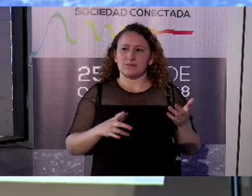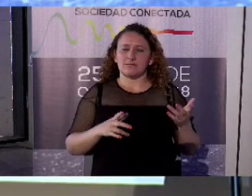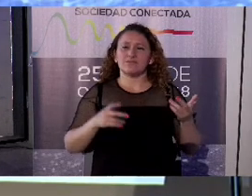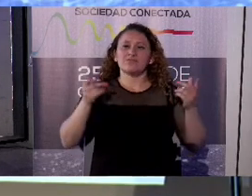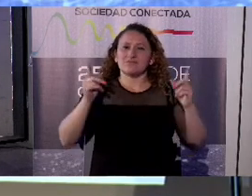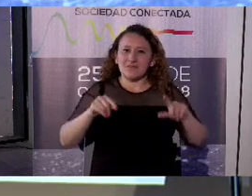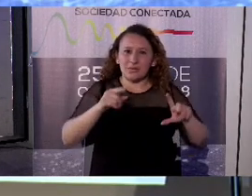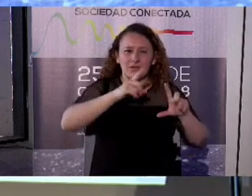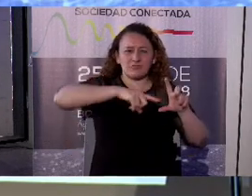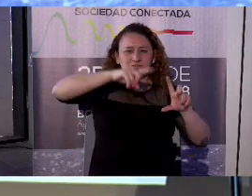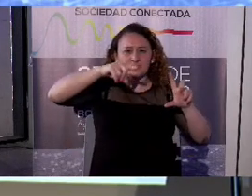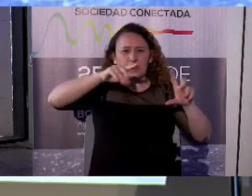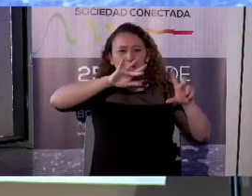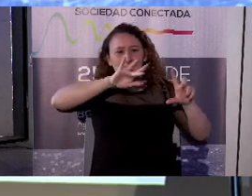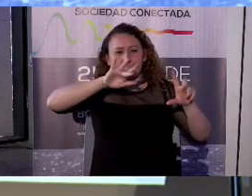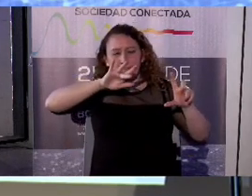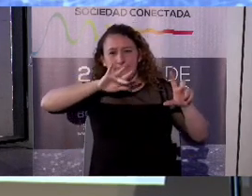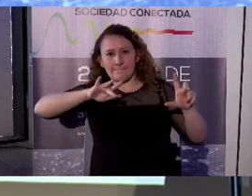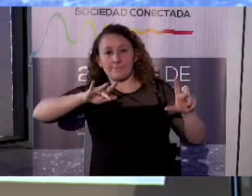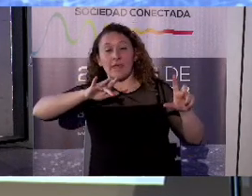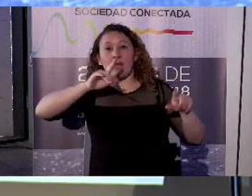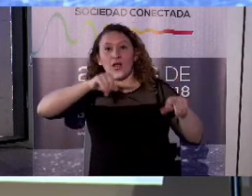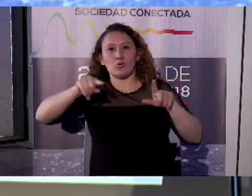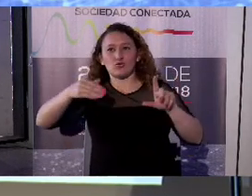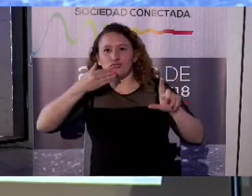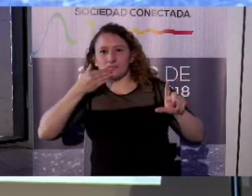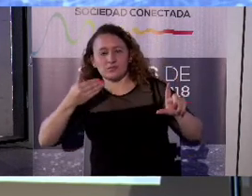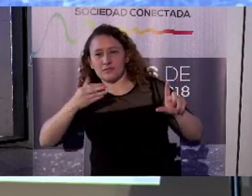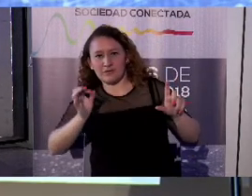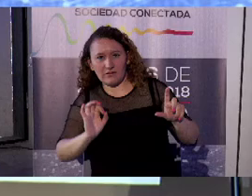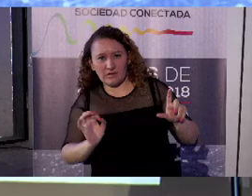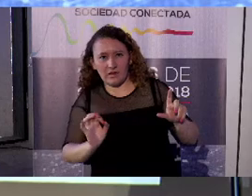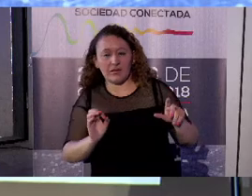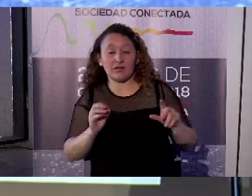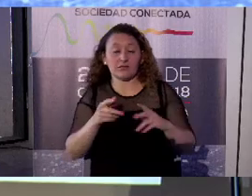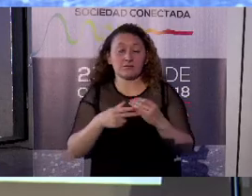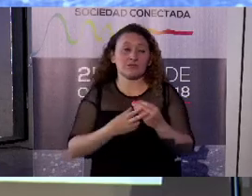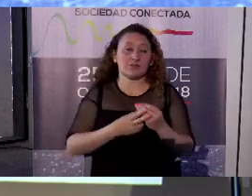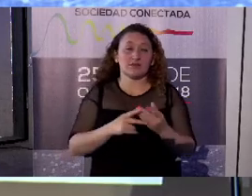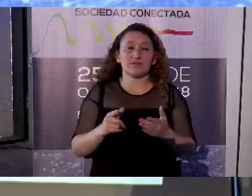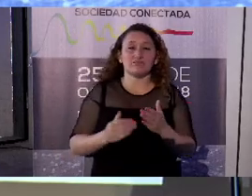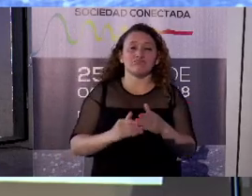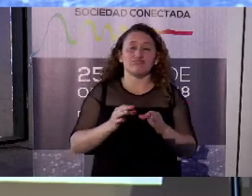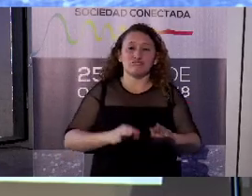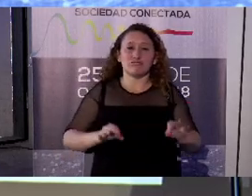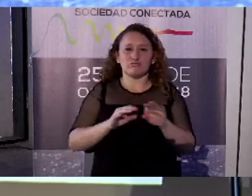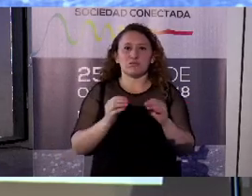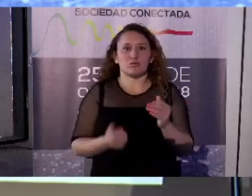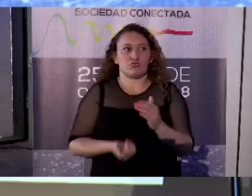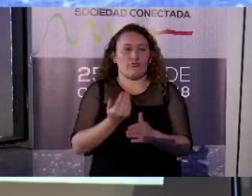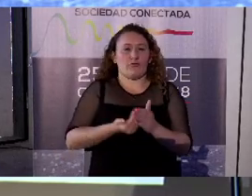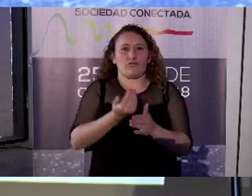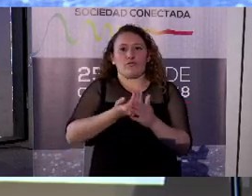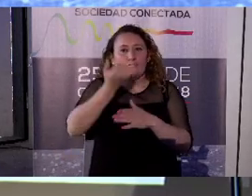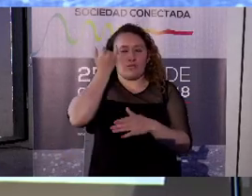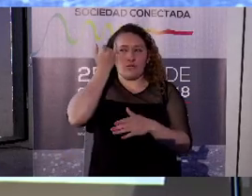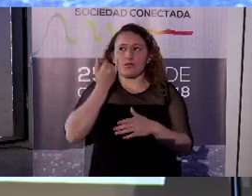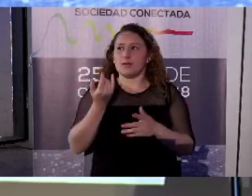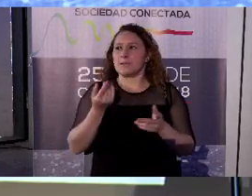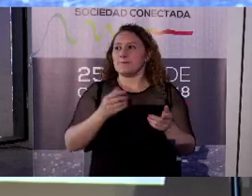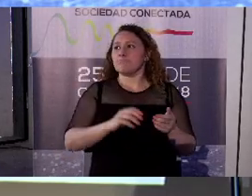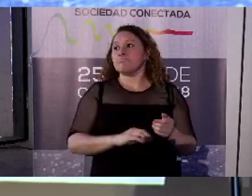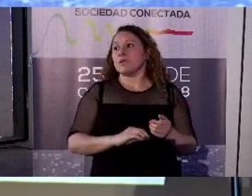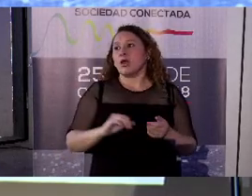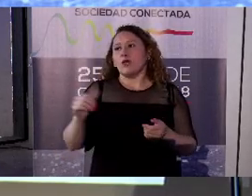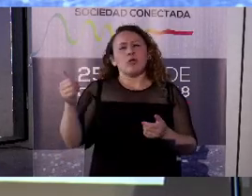y del espectro No licenciado como herramientas importantes para para innovar en la gestión de esto y por otro lado ver